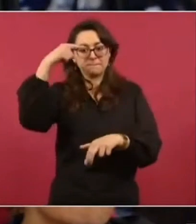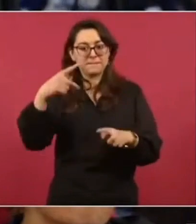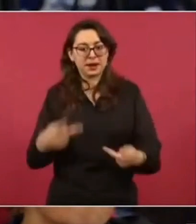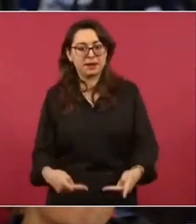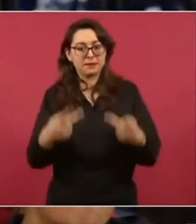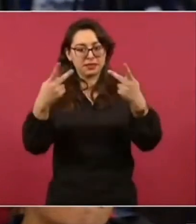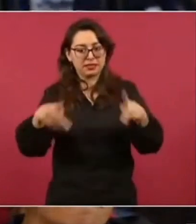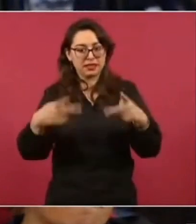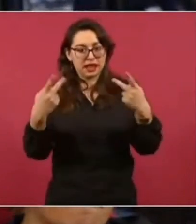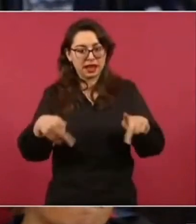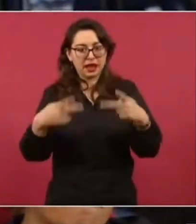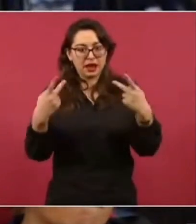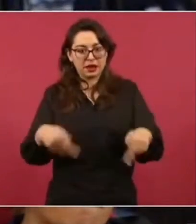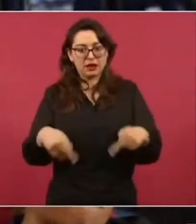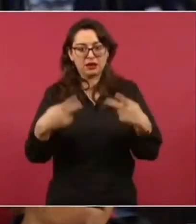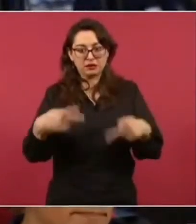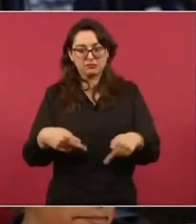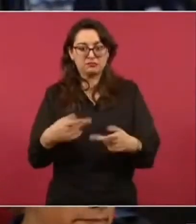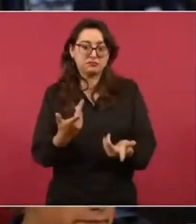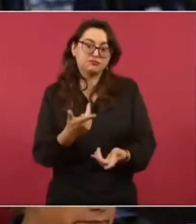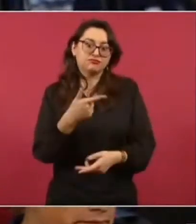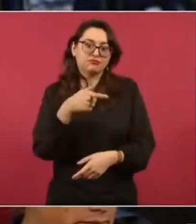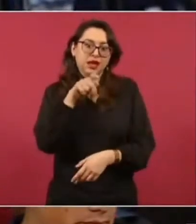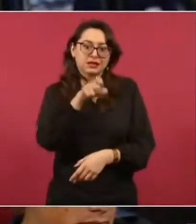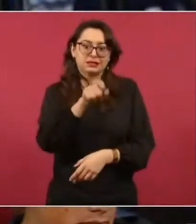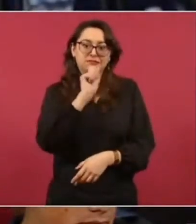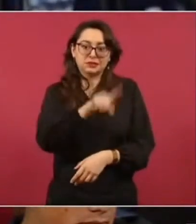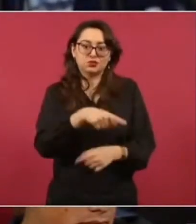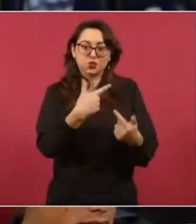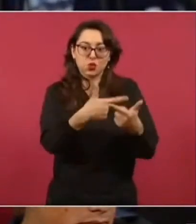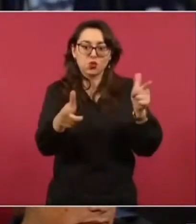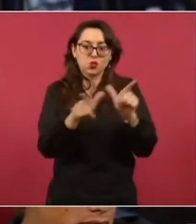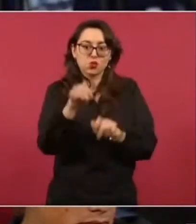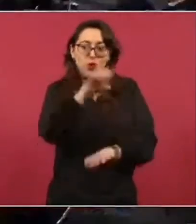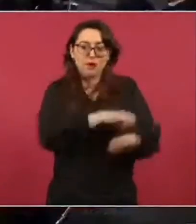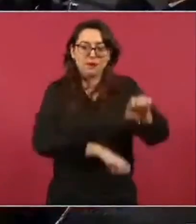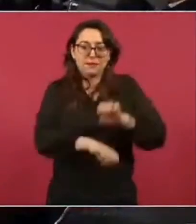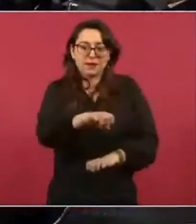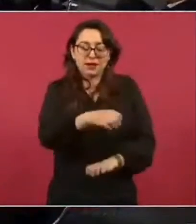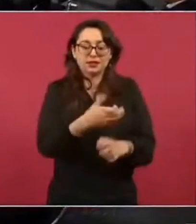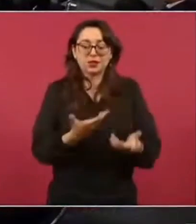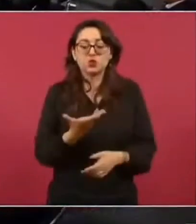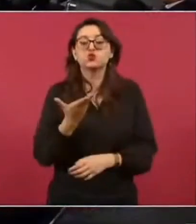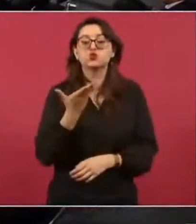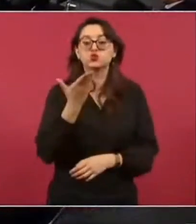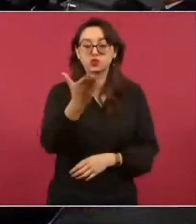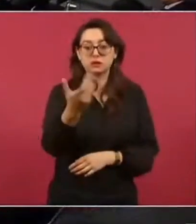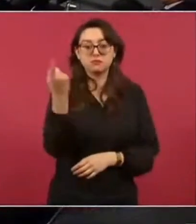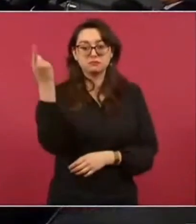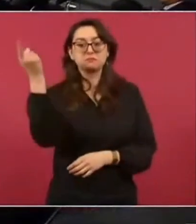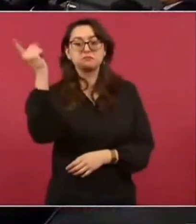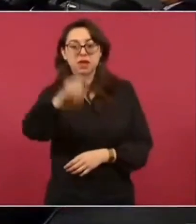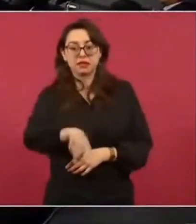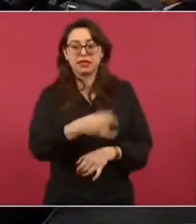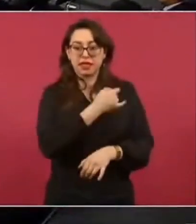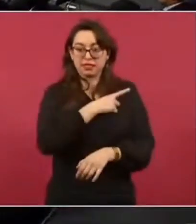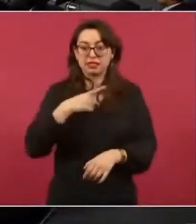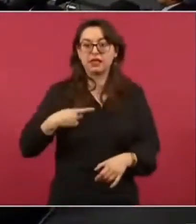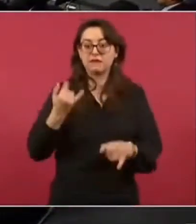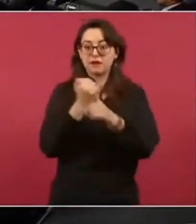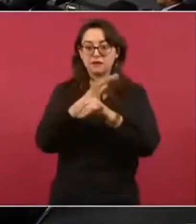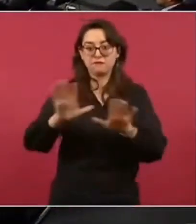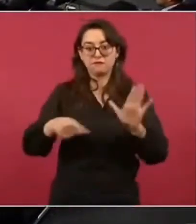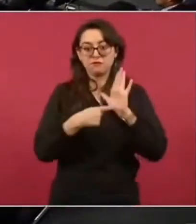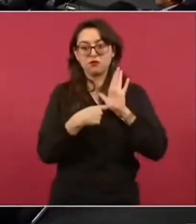la tecnología de ncu que vende pegasus y que usted giró esta instrucción y que La Serena